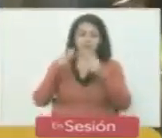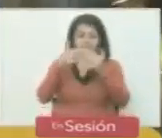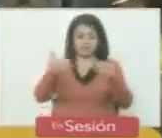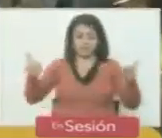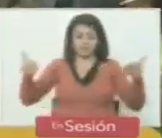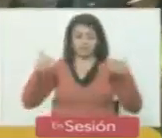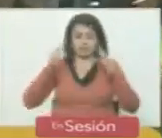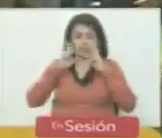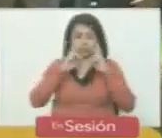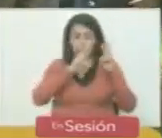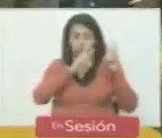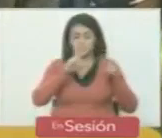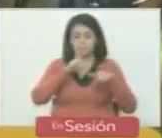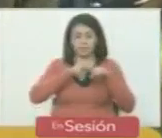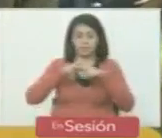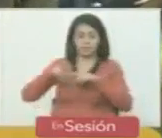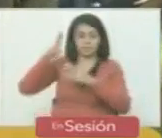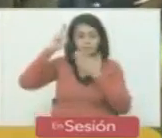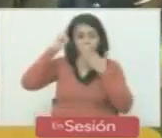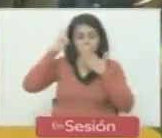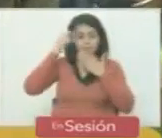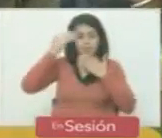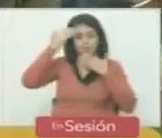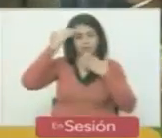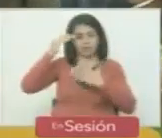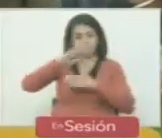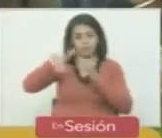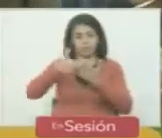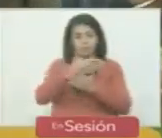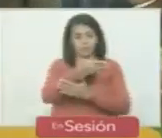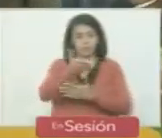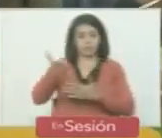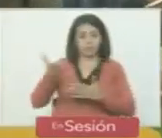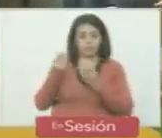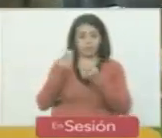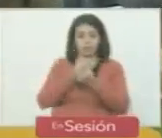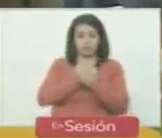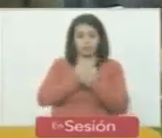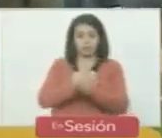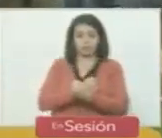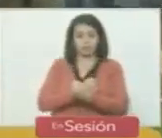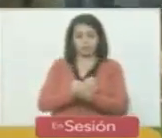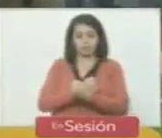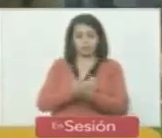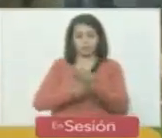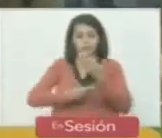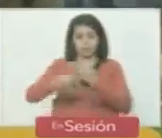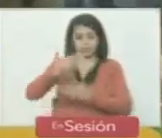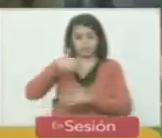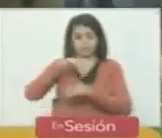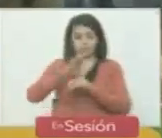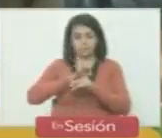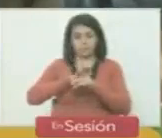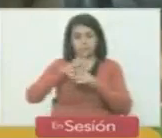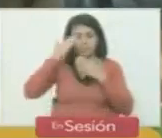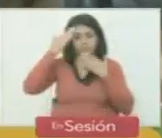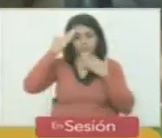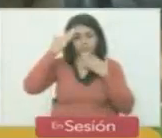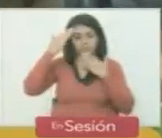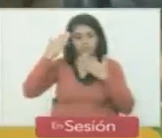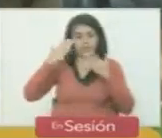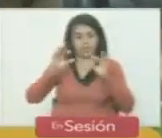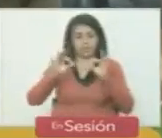nos enorgullece. Un saludo para ustedes con mucho amor y mucha fraternidad. Y un saludo